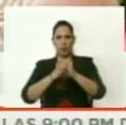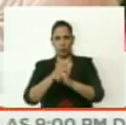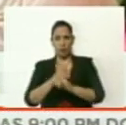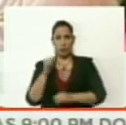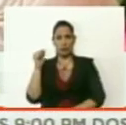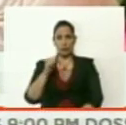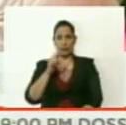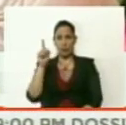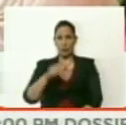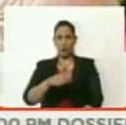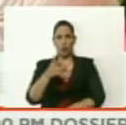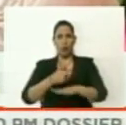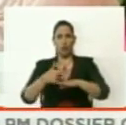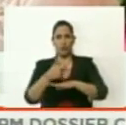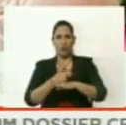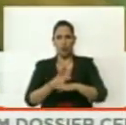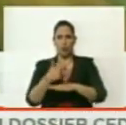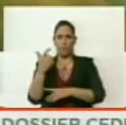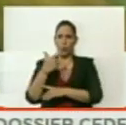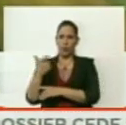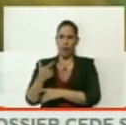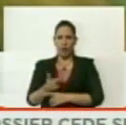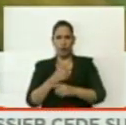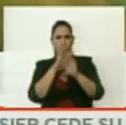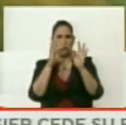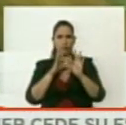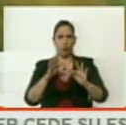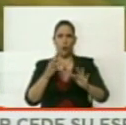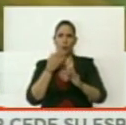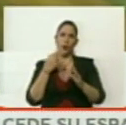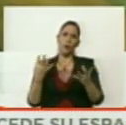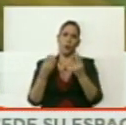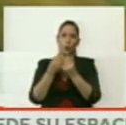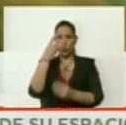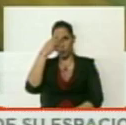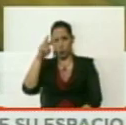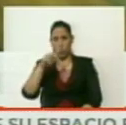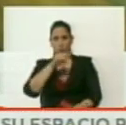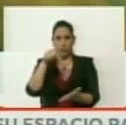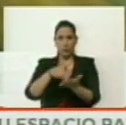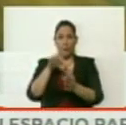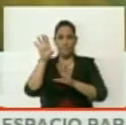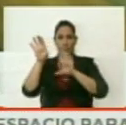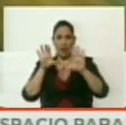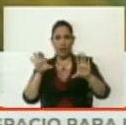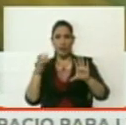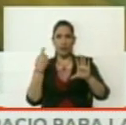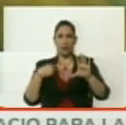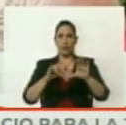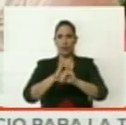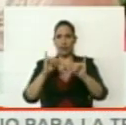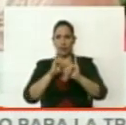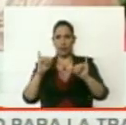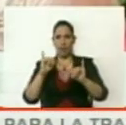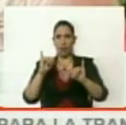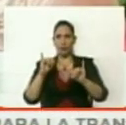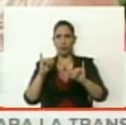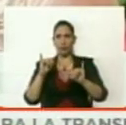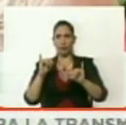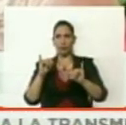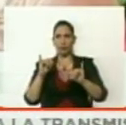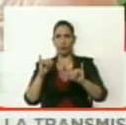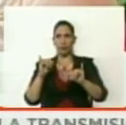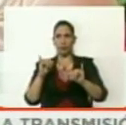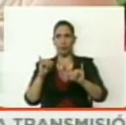gobierno está buscando alternativas junto, por ejemplo, con Cuba, Irán, países que sufren embargo ya de